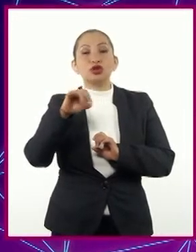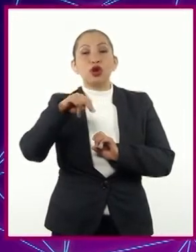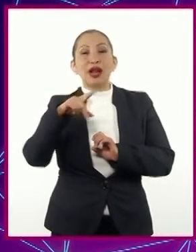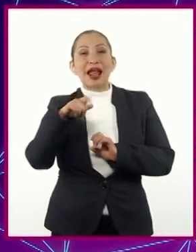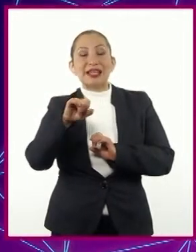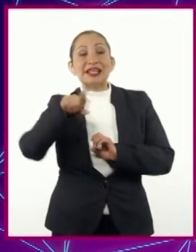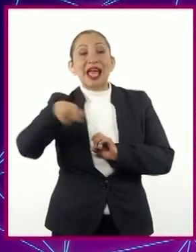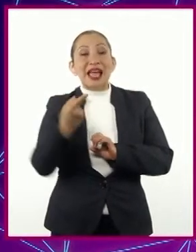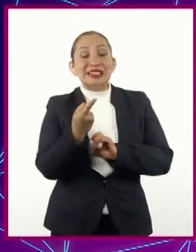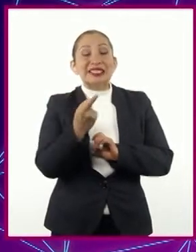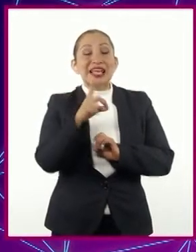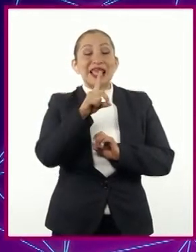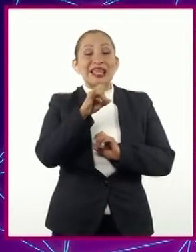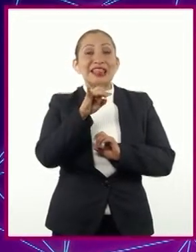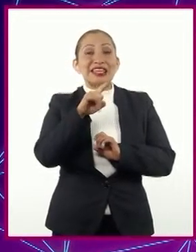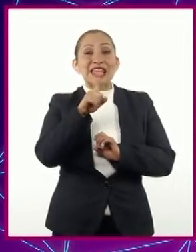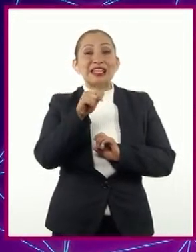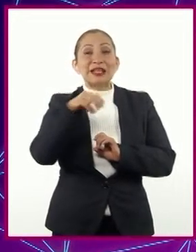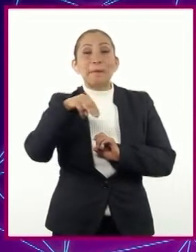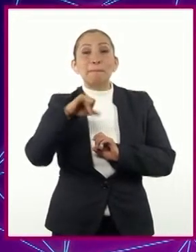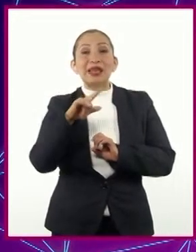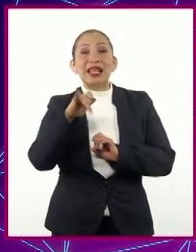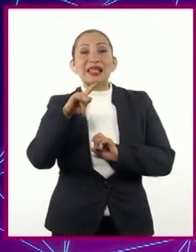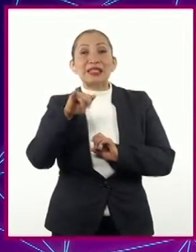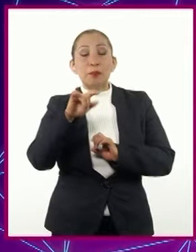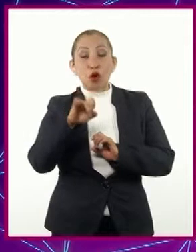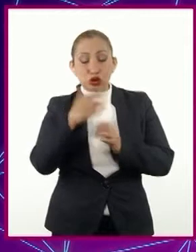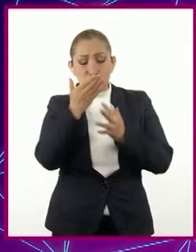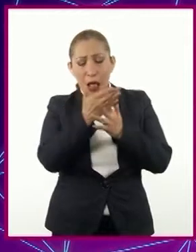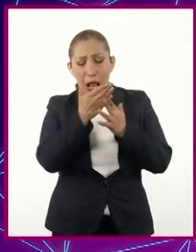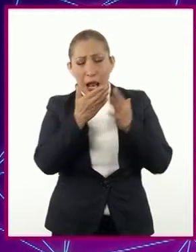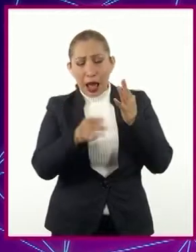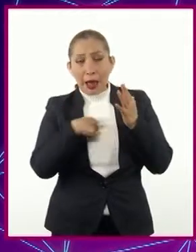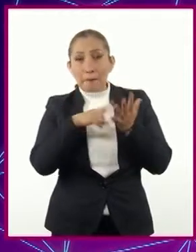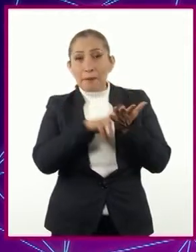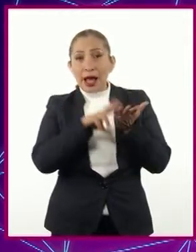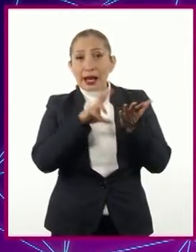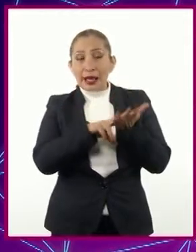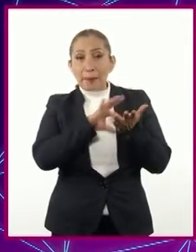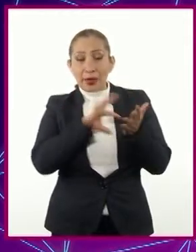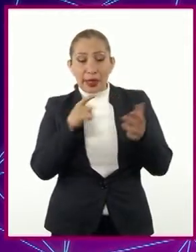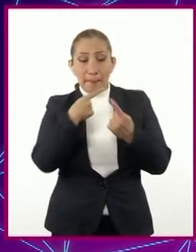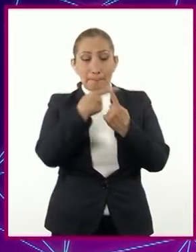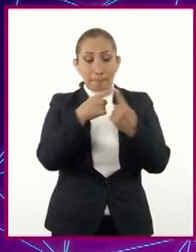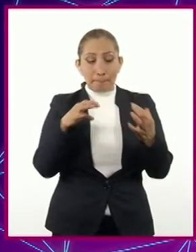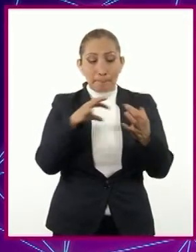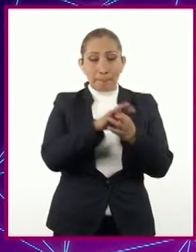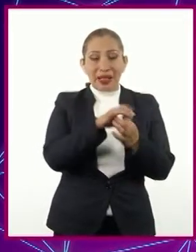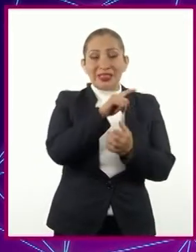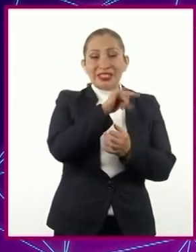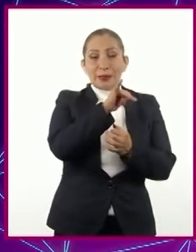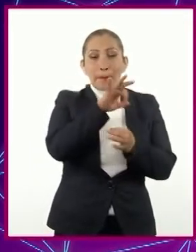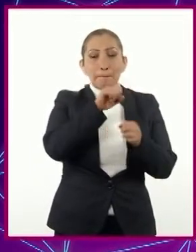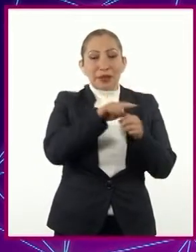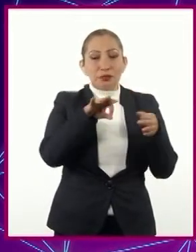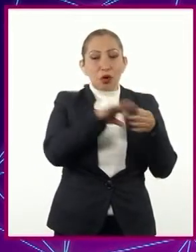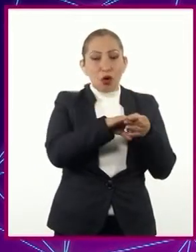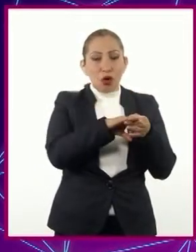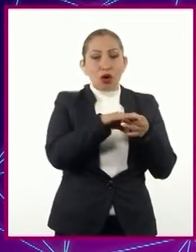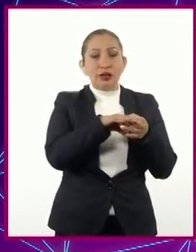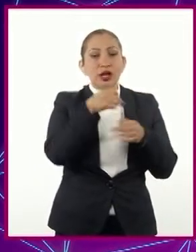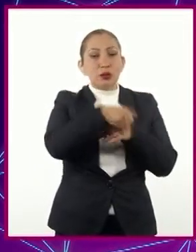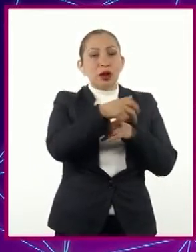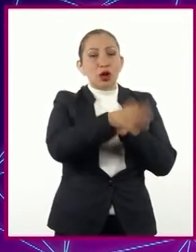son diezmilésimos de valor que se pueden sumar al decimal cercano del valor